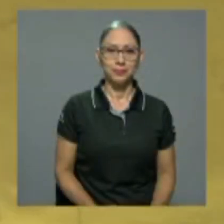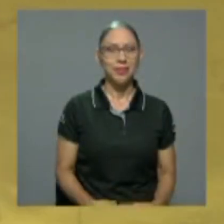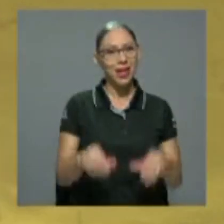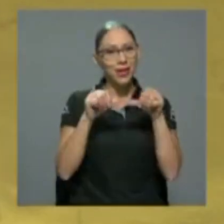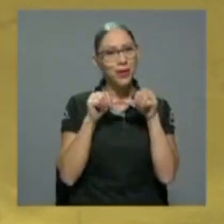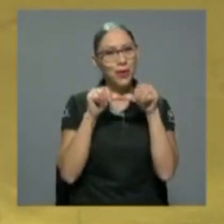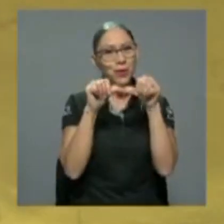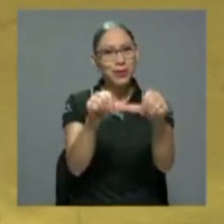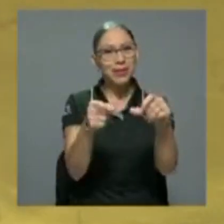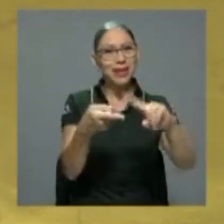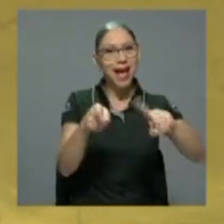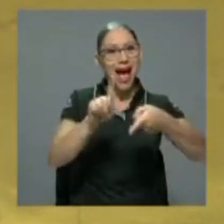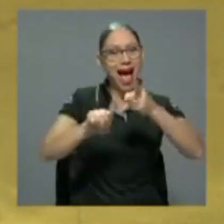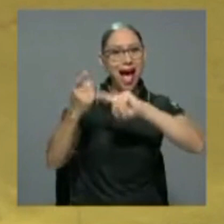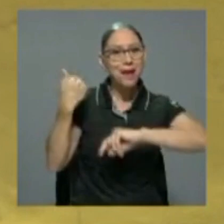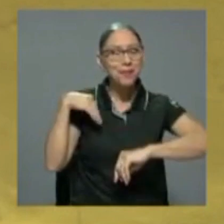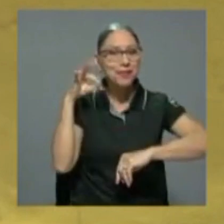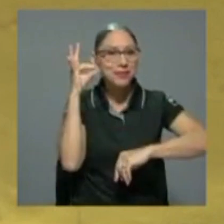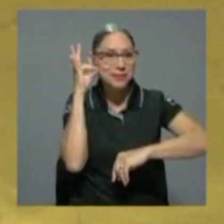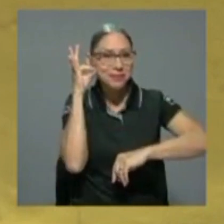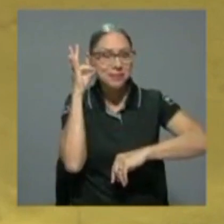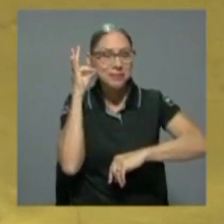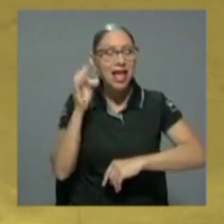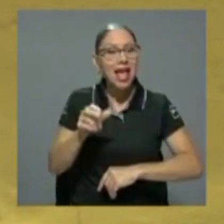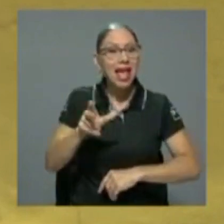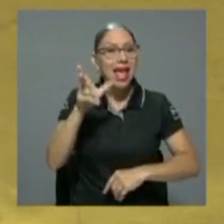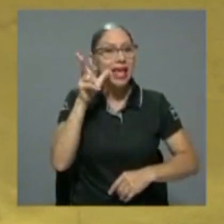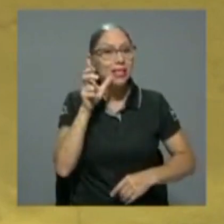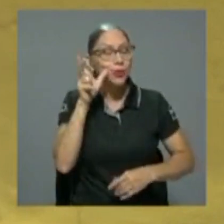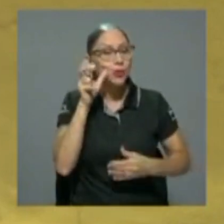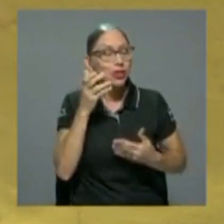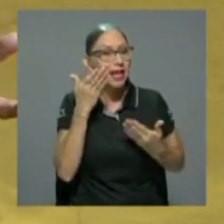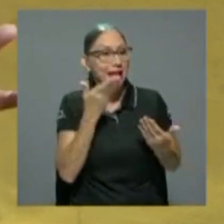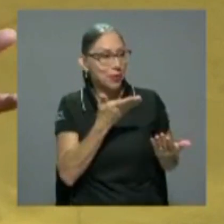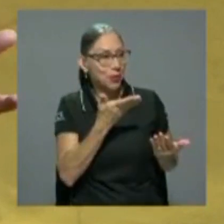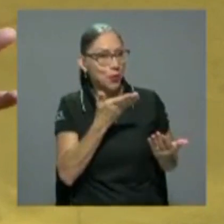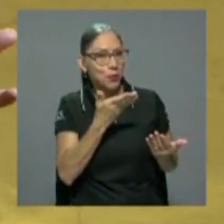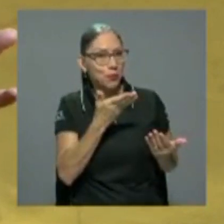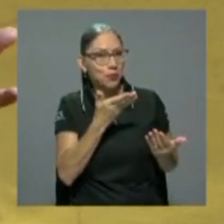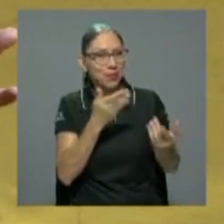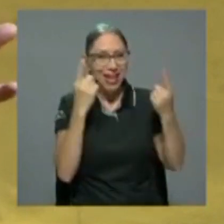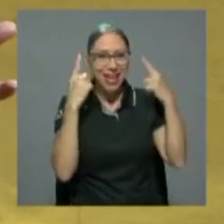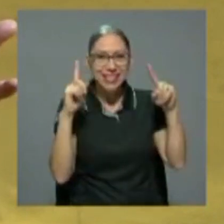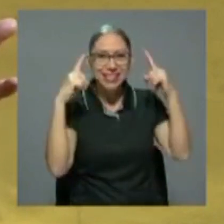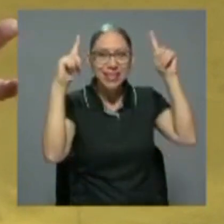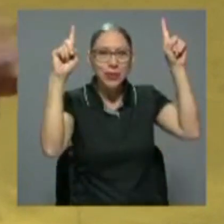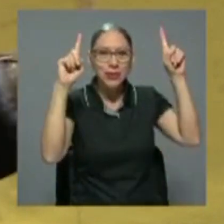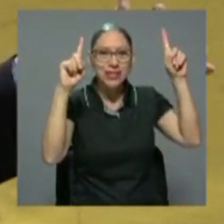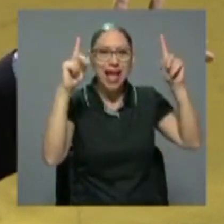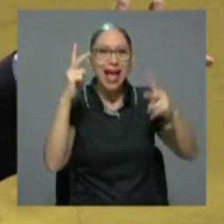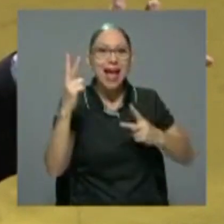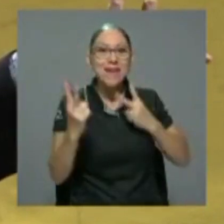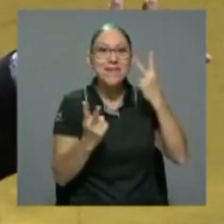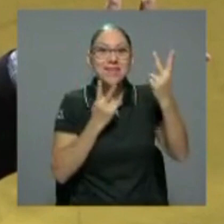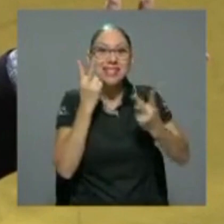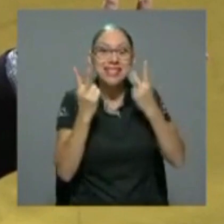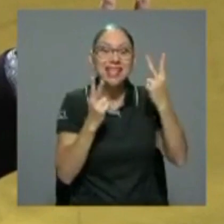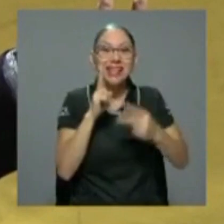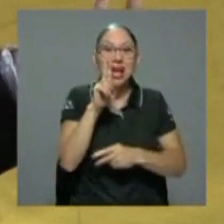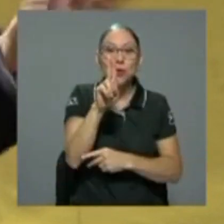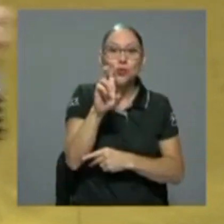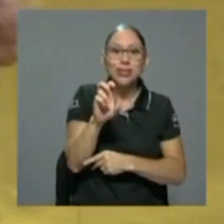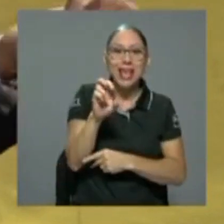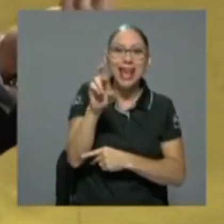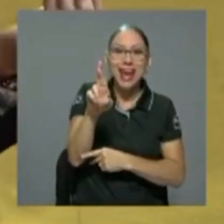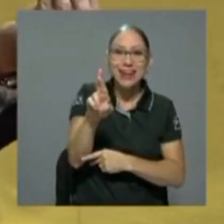Continuamos, amigas y amigos, escuchando la exitosa visita de la UCR y del CIEDIN